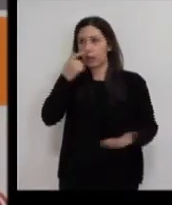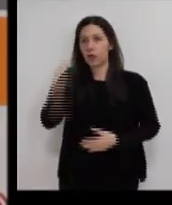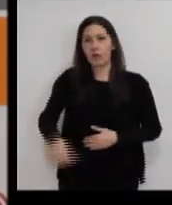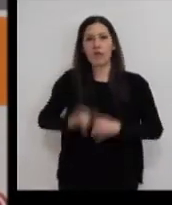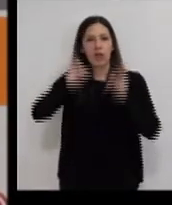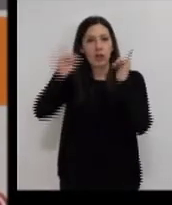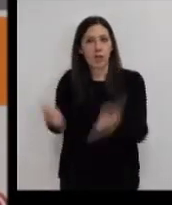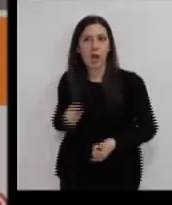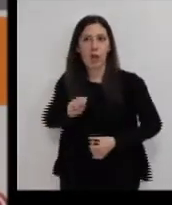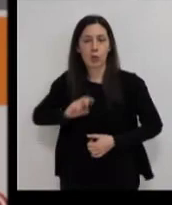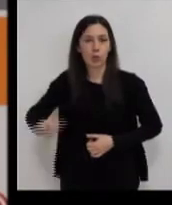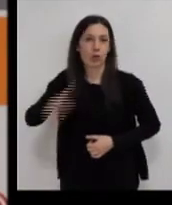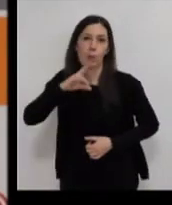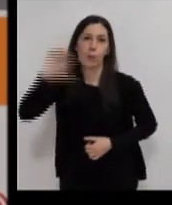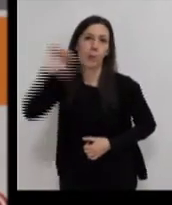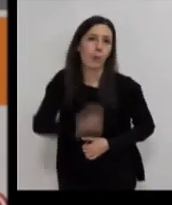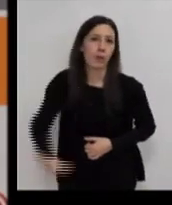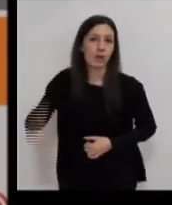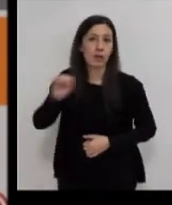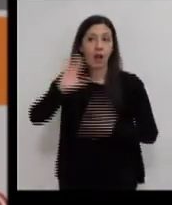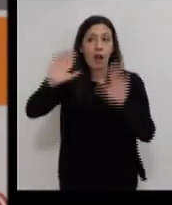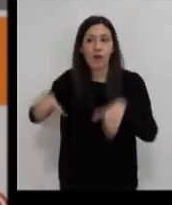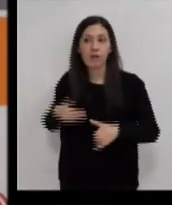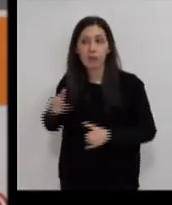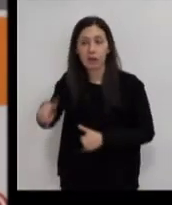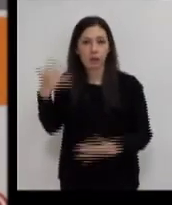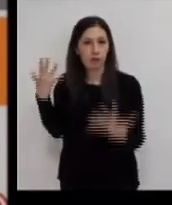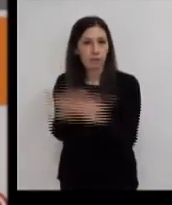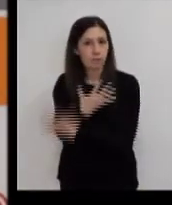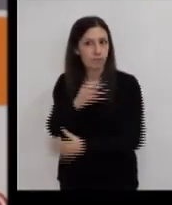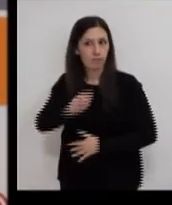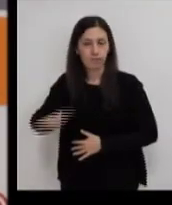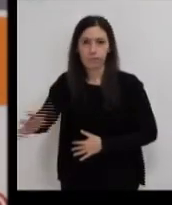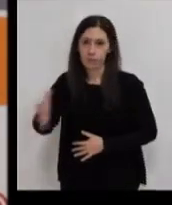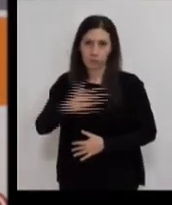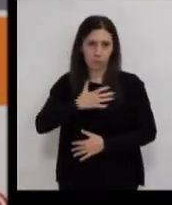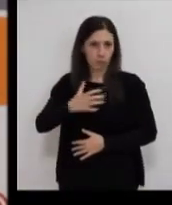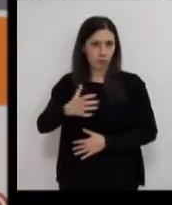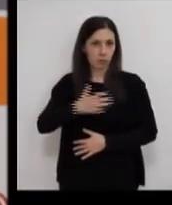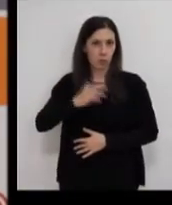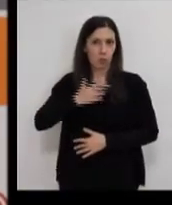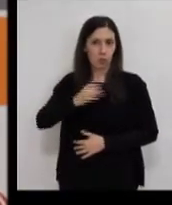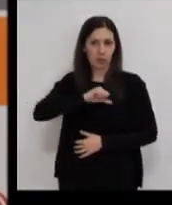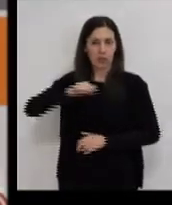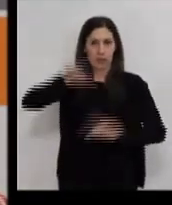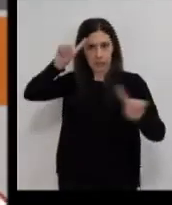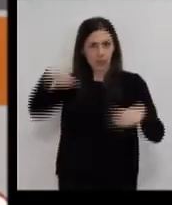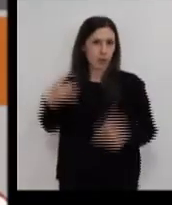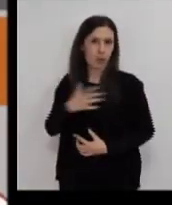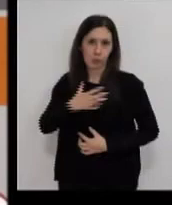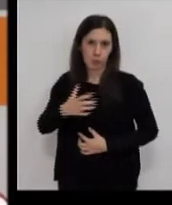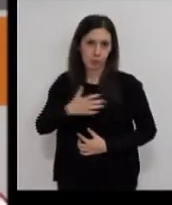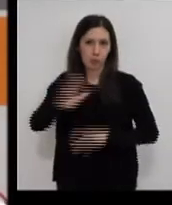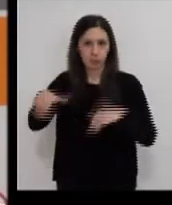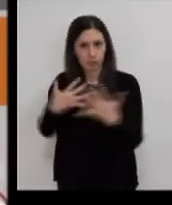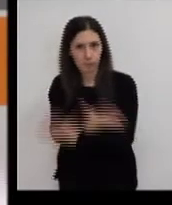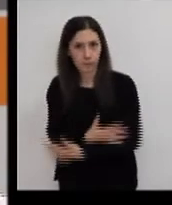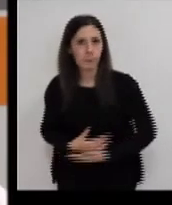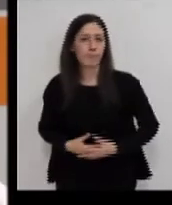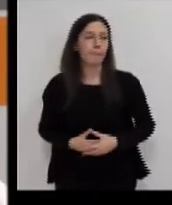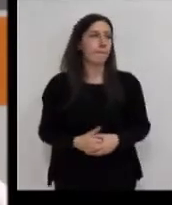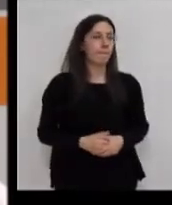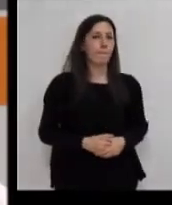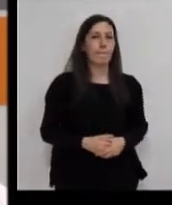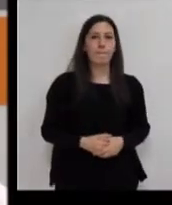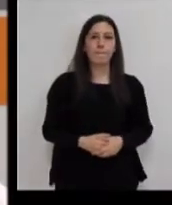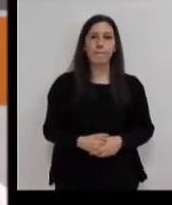sea contrastada. De nada sirve llegar a una ruta estupenda, pero que luego allí no puedas realmente manejarte,